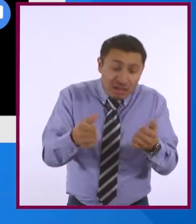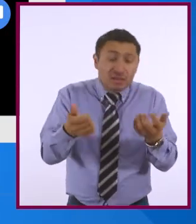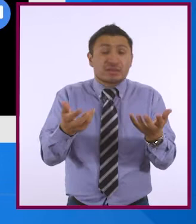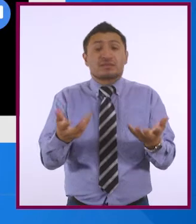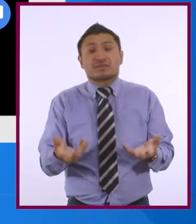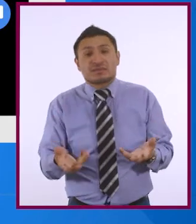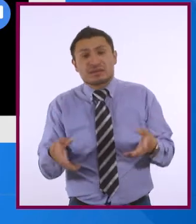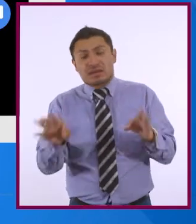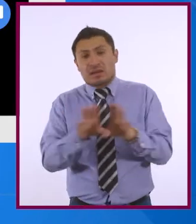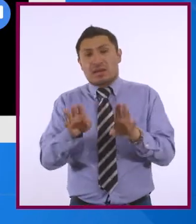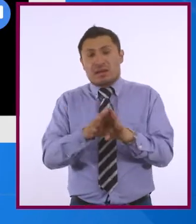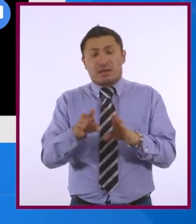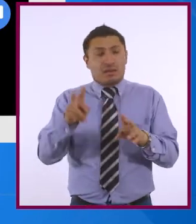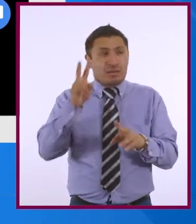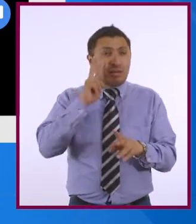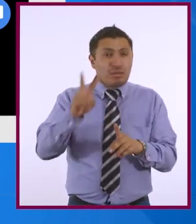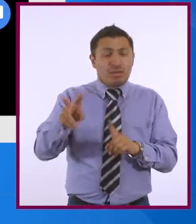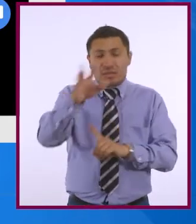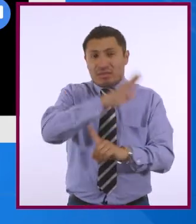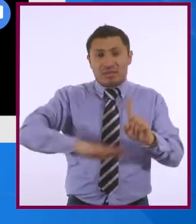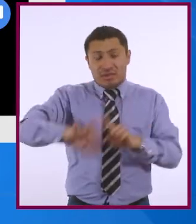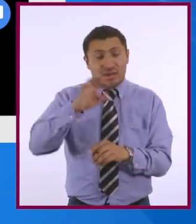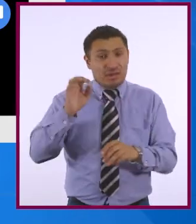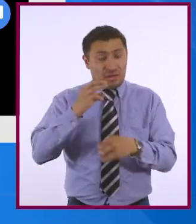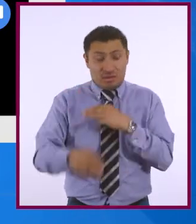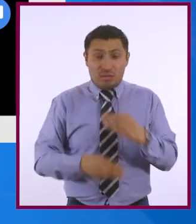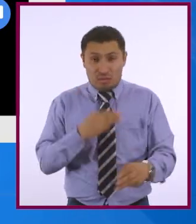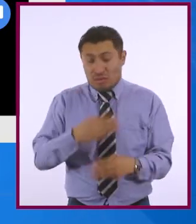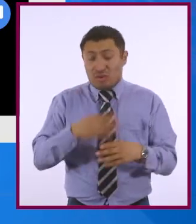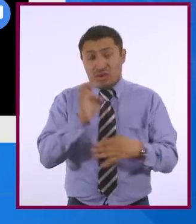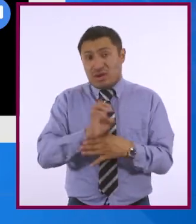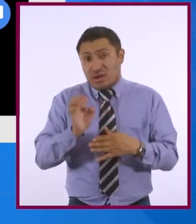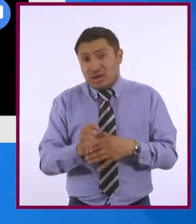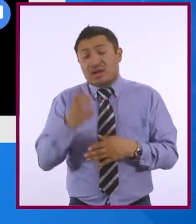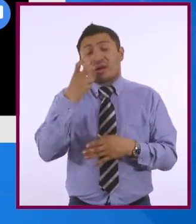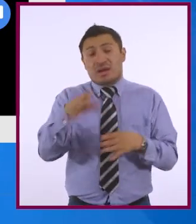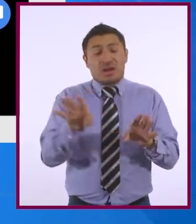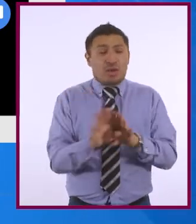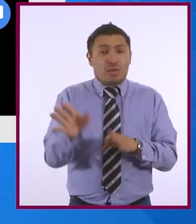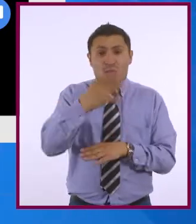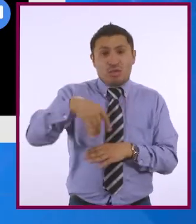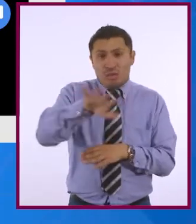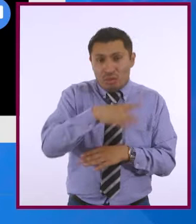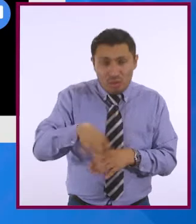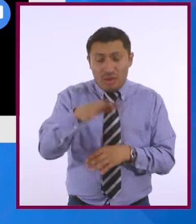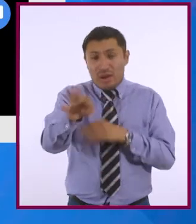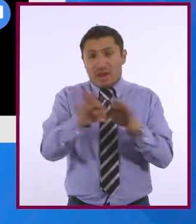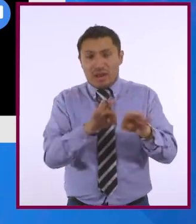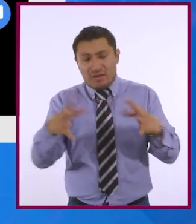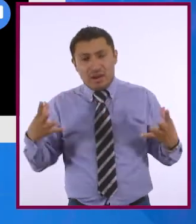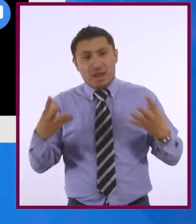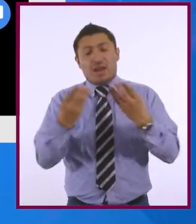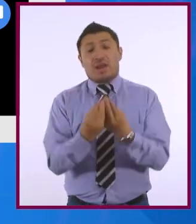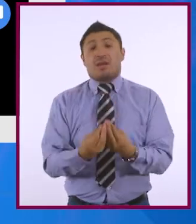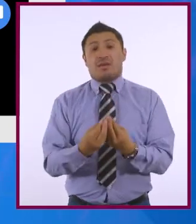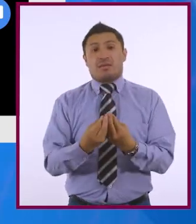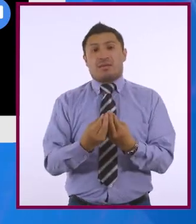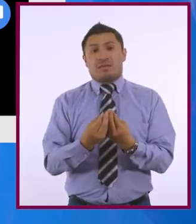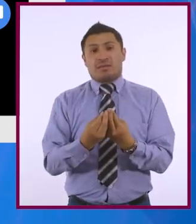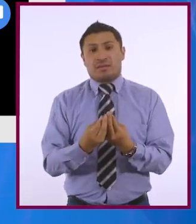desde cómo ve el mundo. Entonces, bueno, sí, esta es la búsqueda y trabajamos